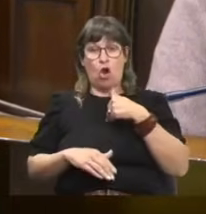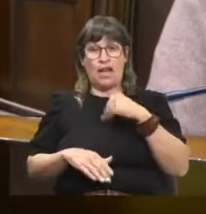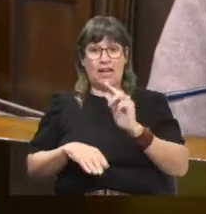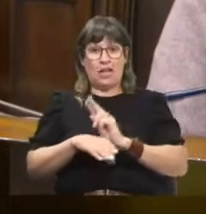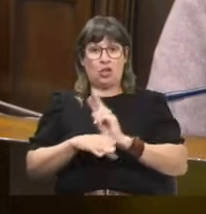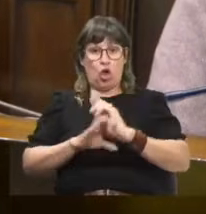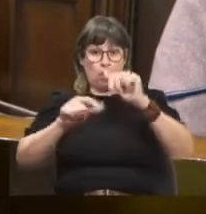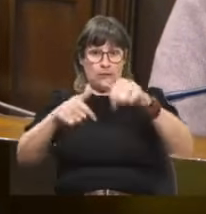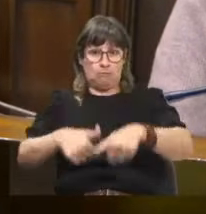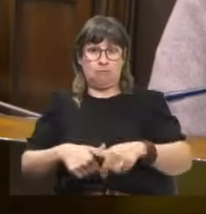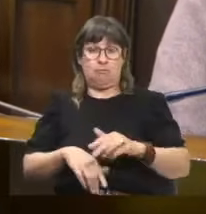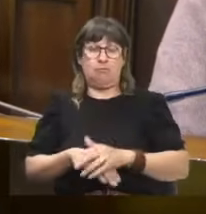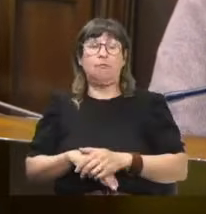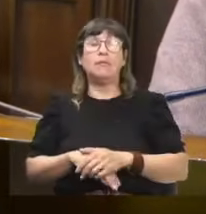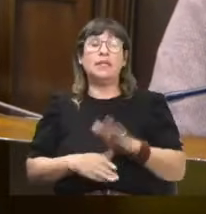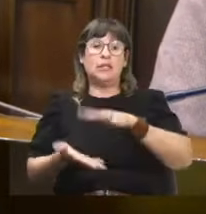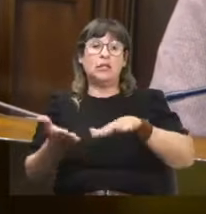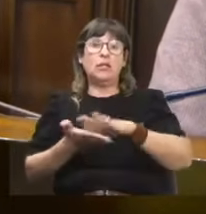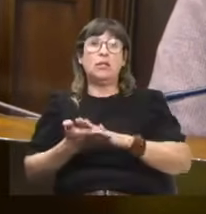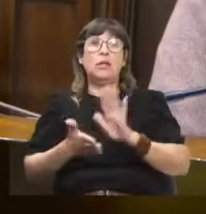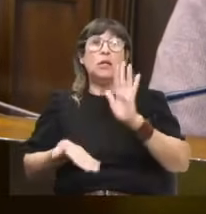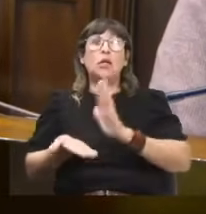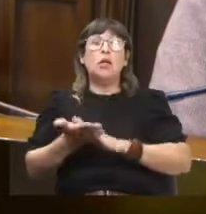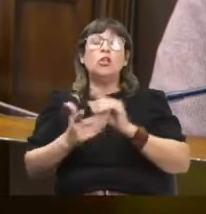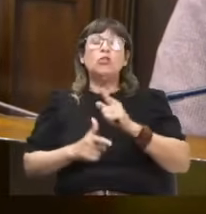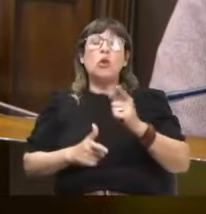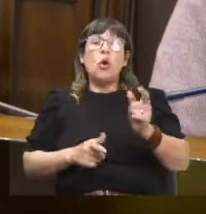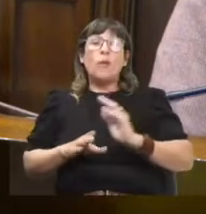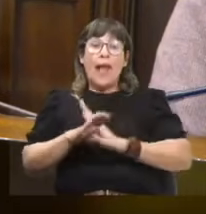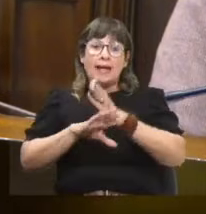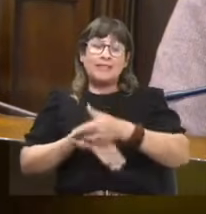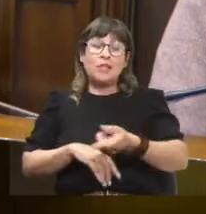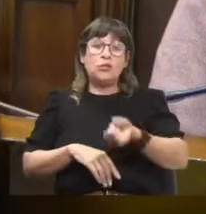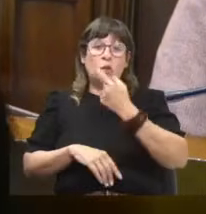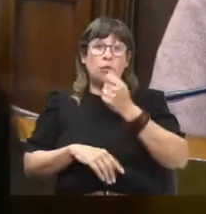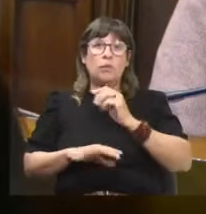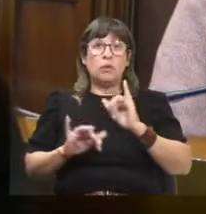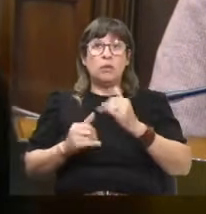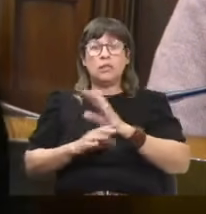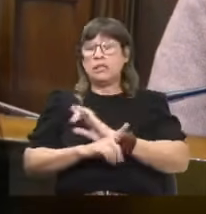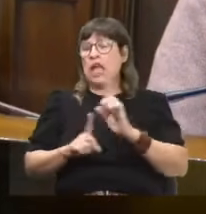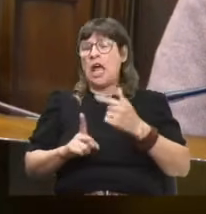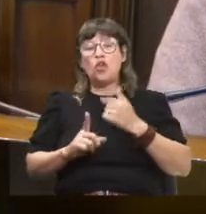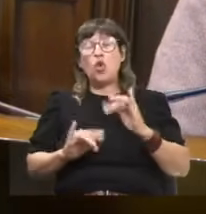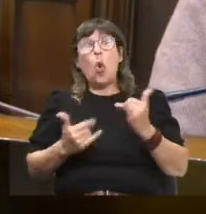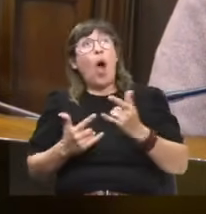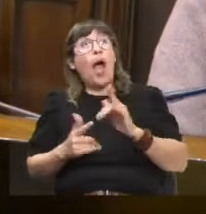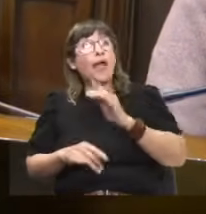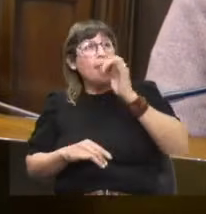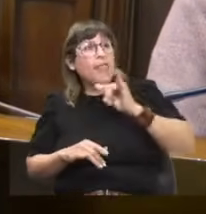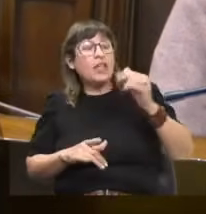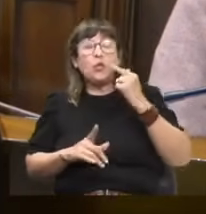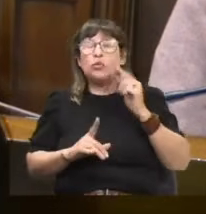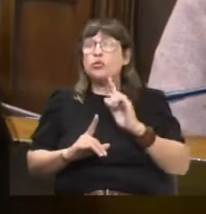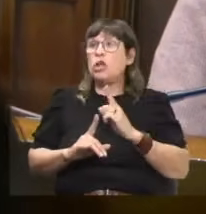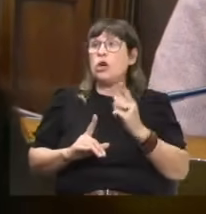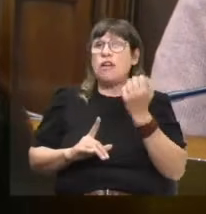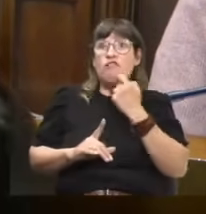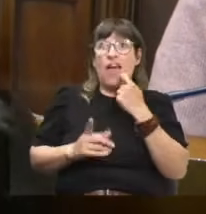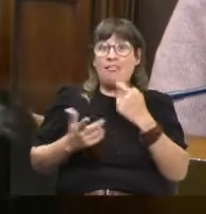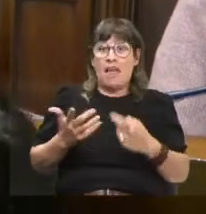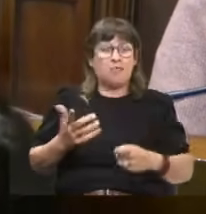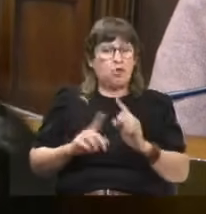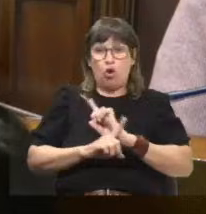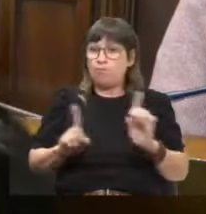caso. Con respecto al acceso a los medicamentos, ya no se reportan quiebres de stock, que hay que saber lo que